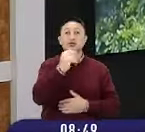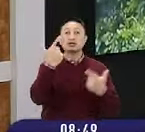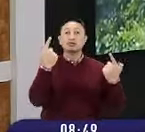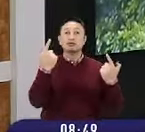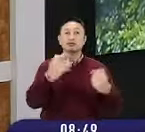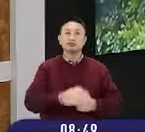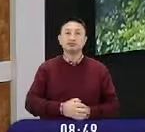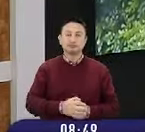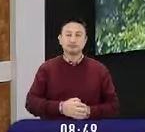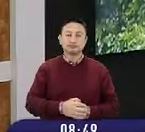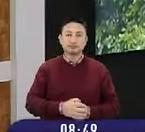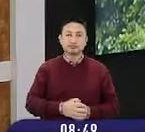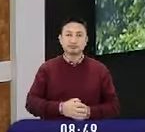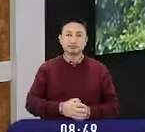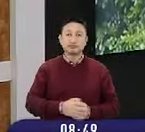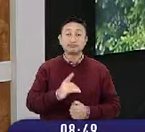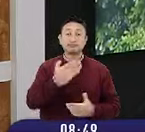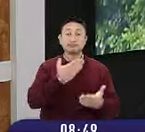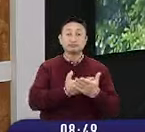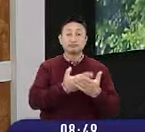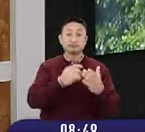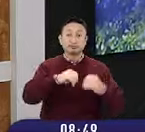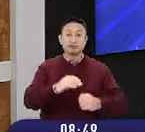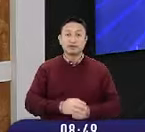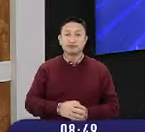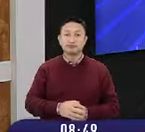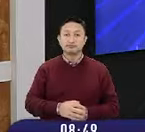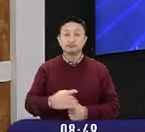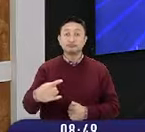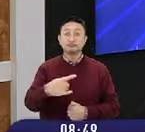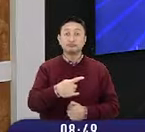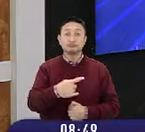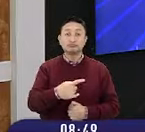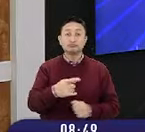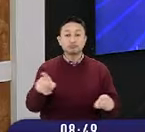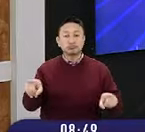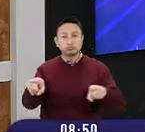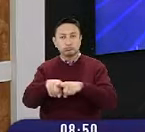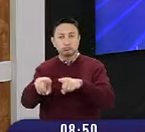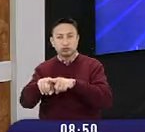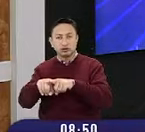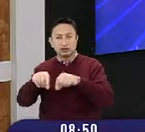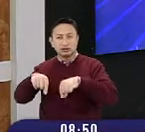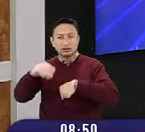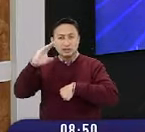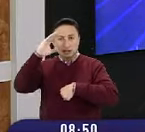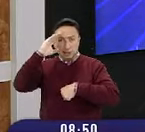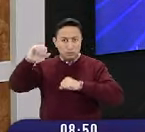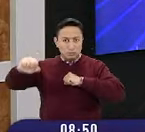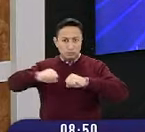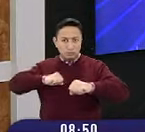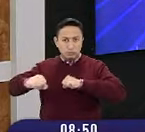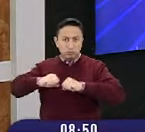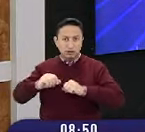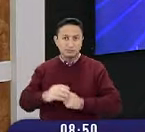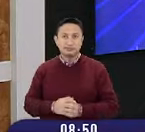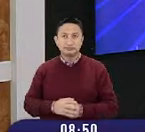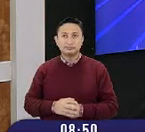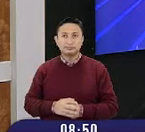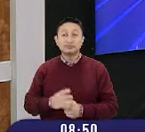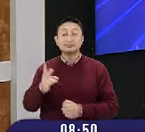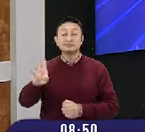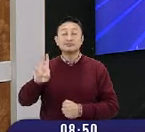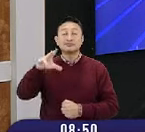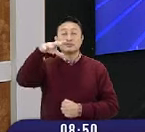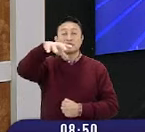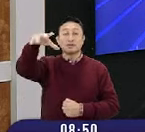fuego. Buenos días. Gracias, Jorge. Buen día. Un operativo simultáneo ejecutado por la Fuerza de Intervención Anticriminal en 7 provincias